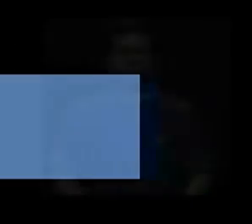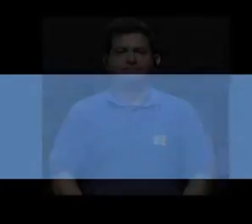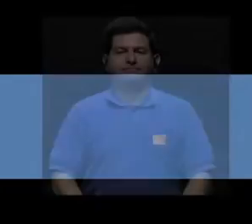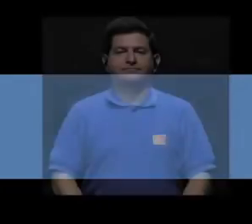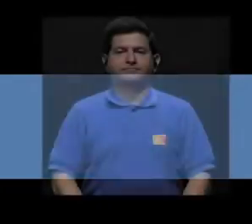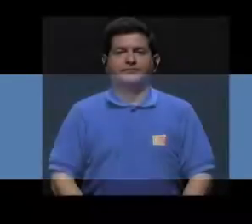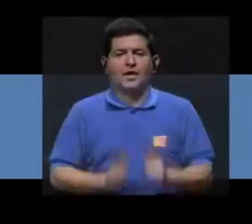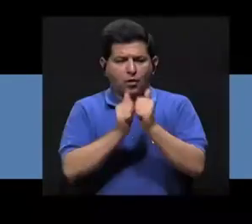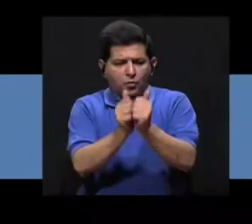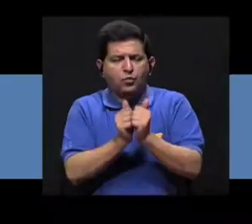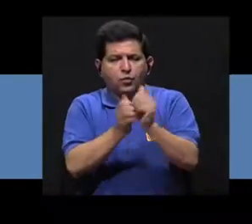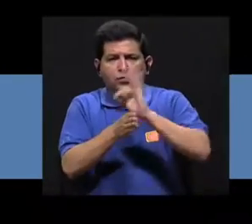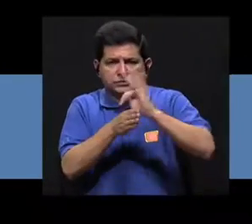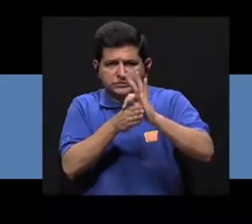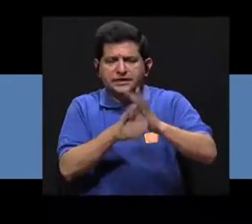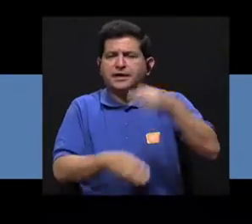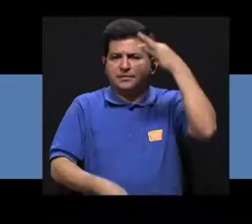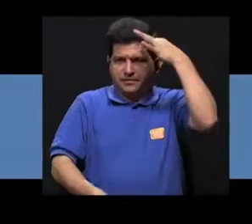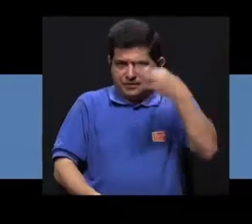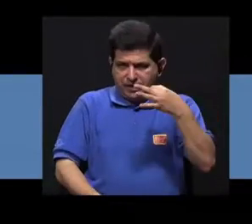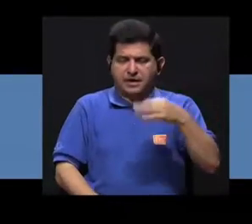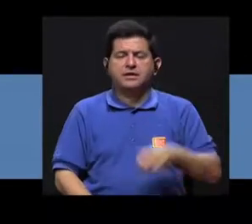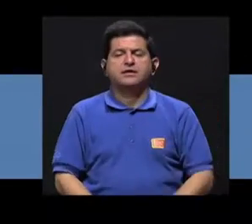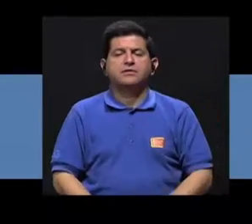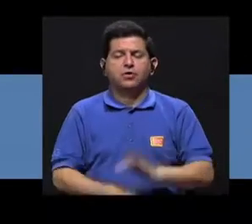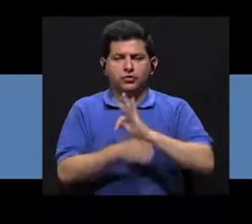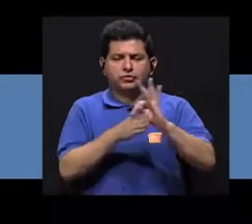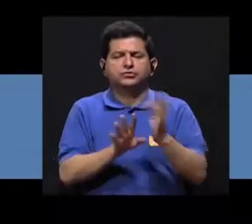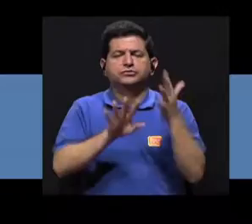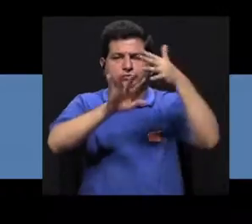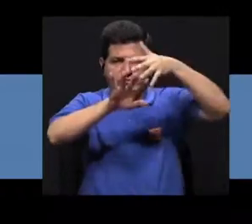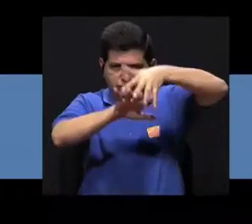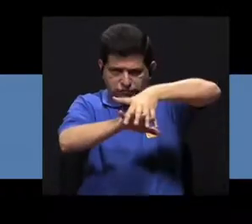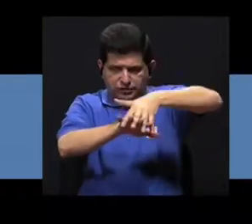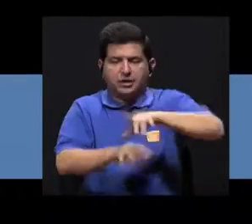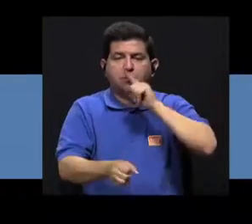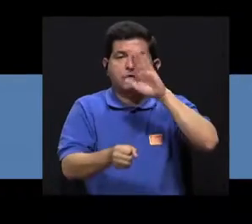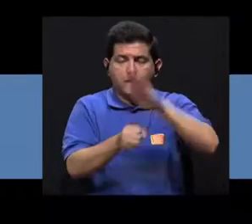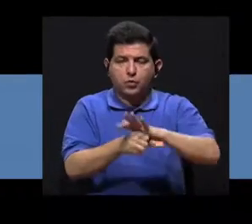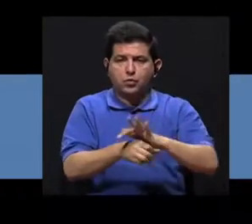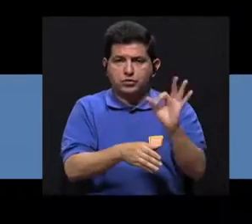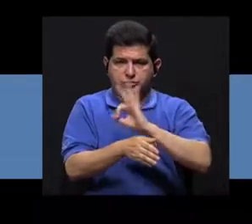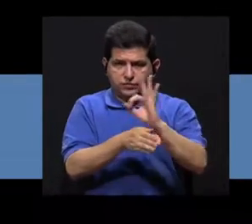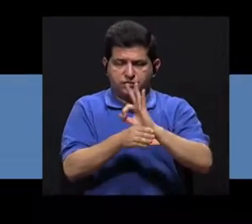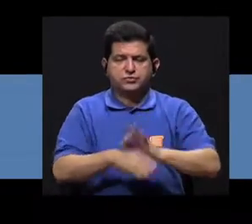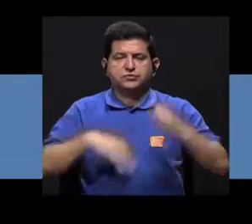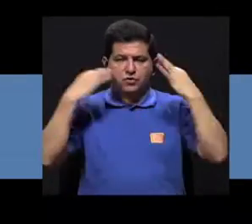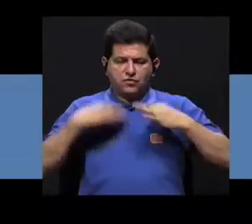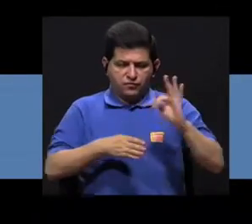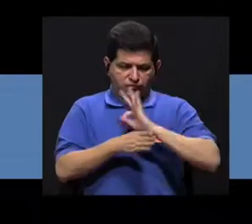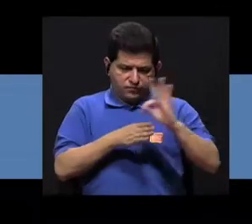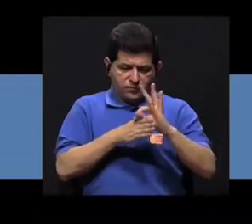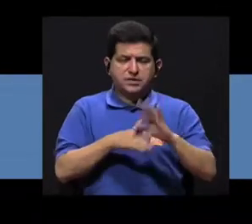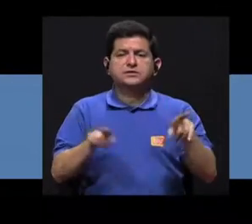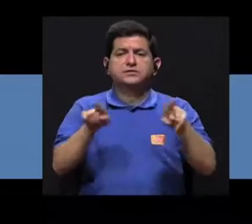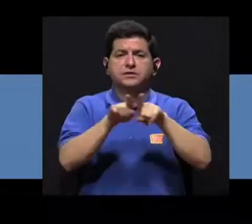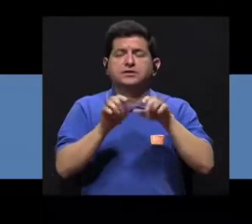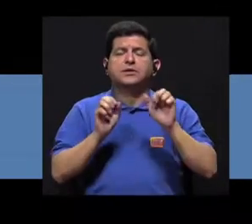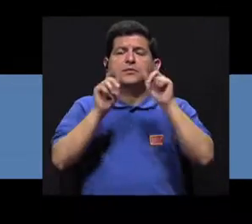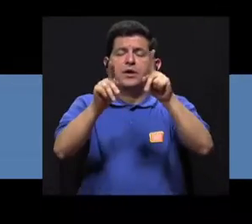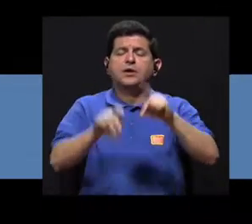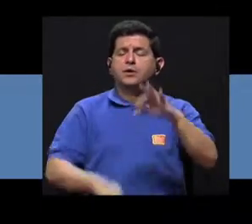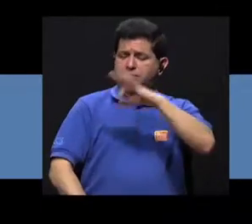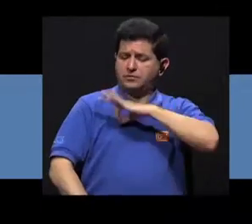la equinoterapia está considerada una terapia integral que además de cumplir funciones fisioterapéuticas